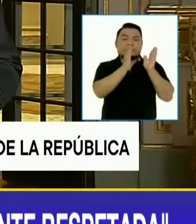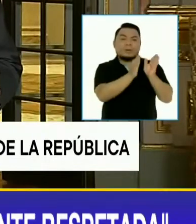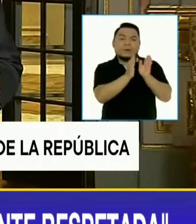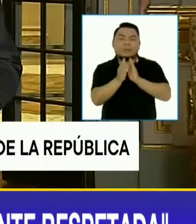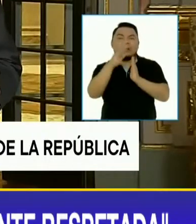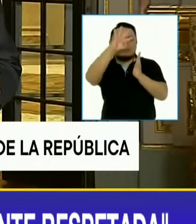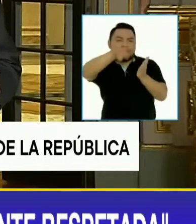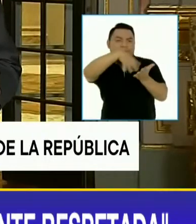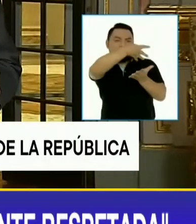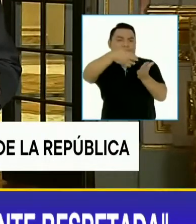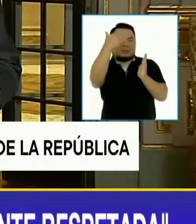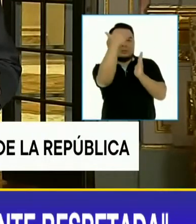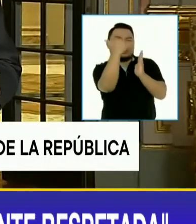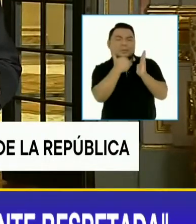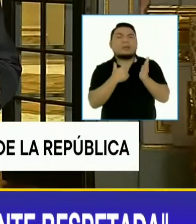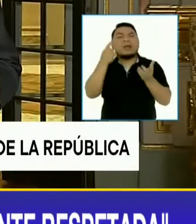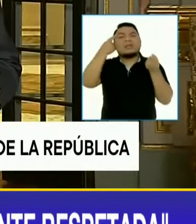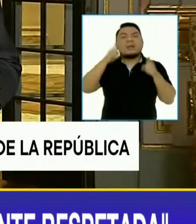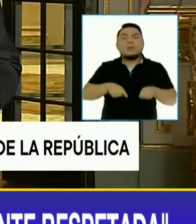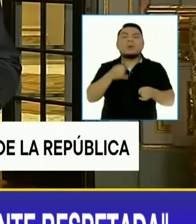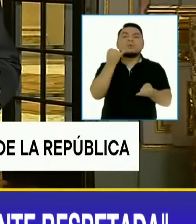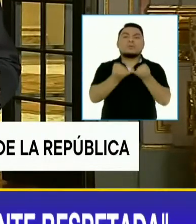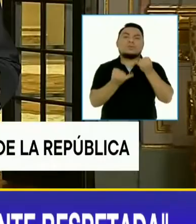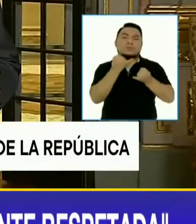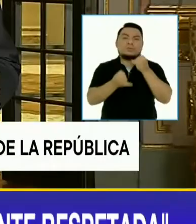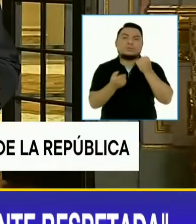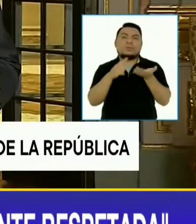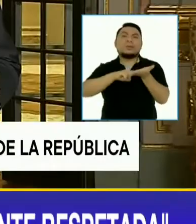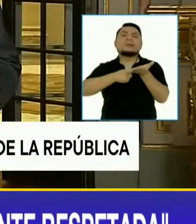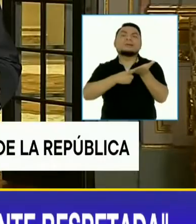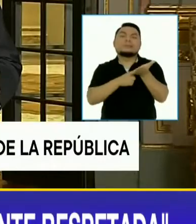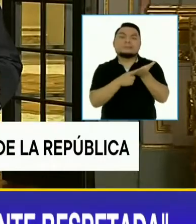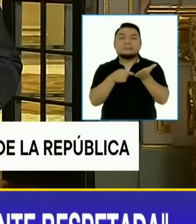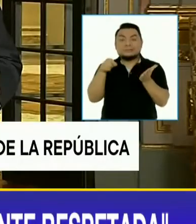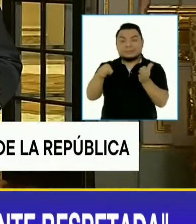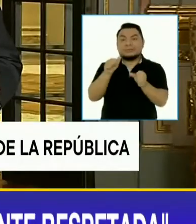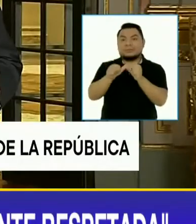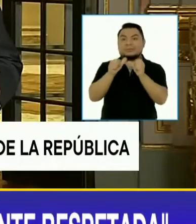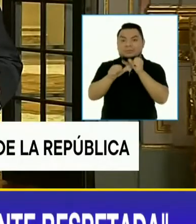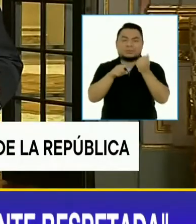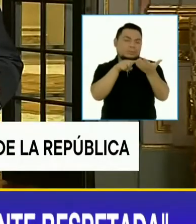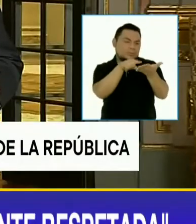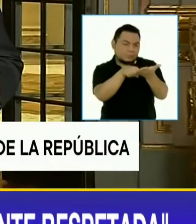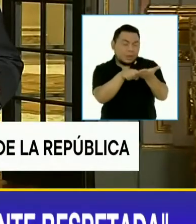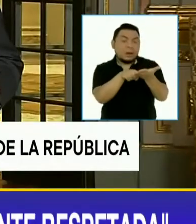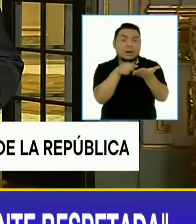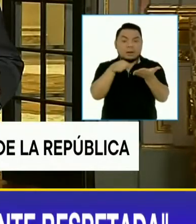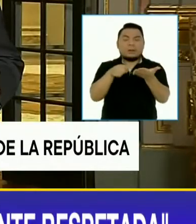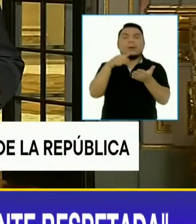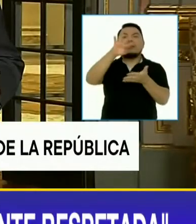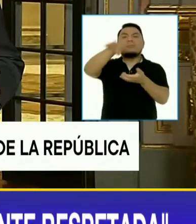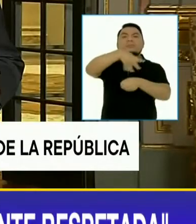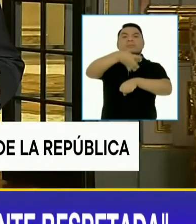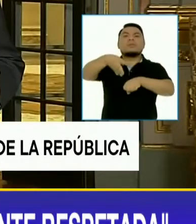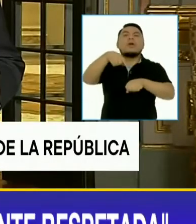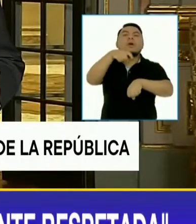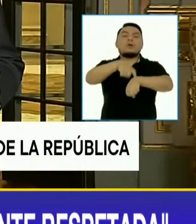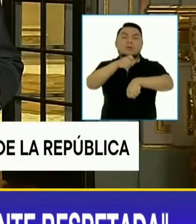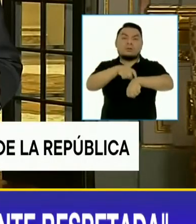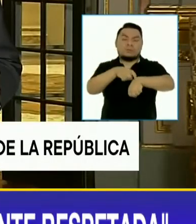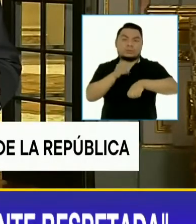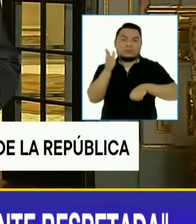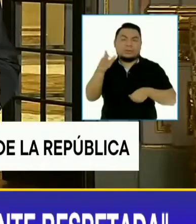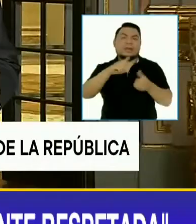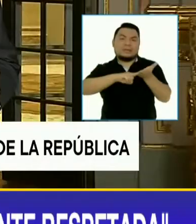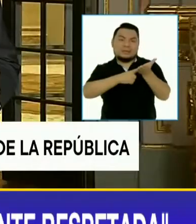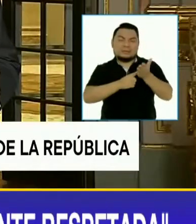DNIs al momento que se los entreguen a la mesa. Por otro lado, se ha permitido el uso de vehículos particulares. El domingo